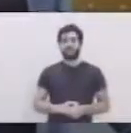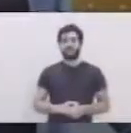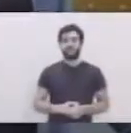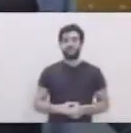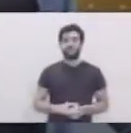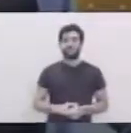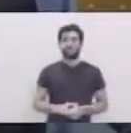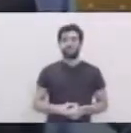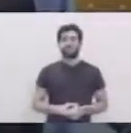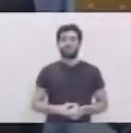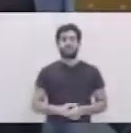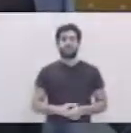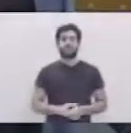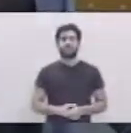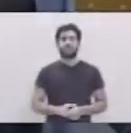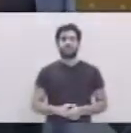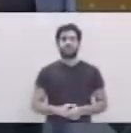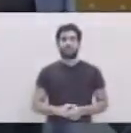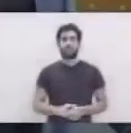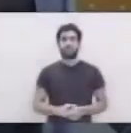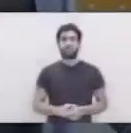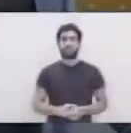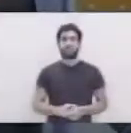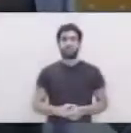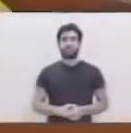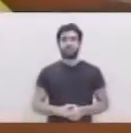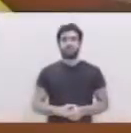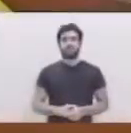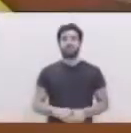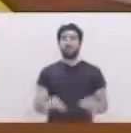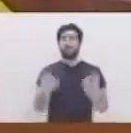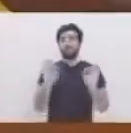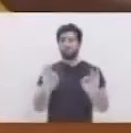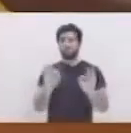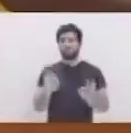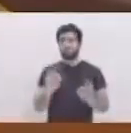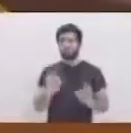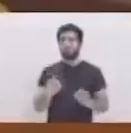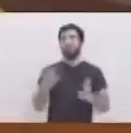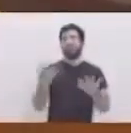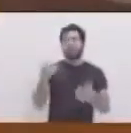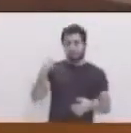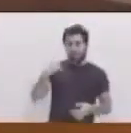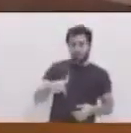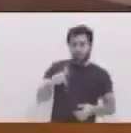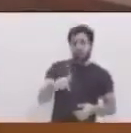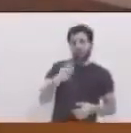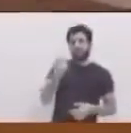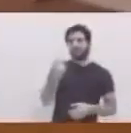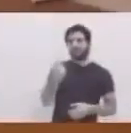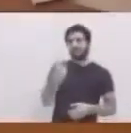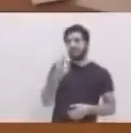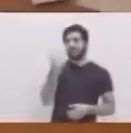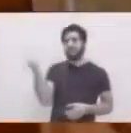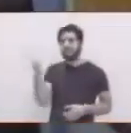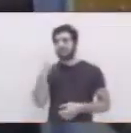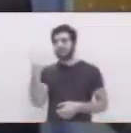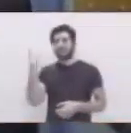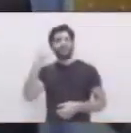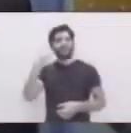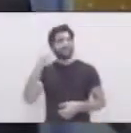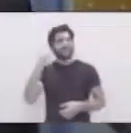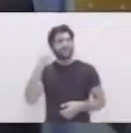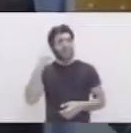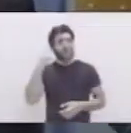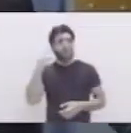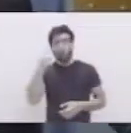Perfecto. Y este por acá. Ahora vamos con los de color negro, que son el centro